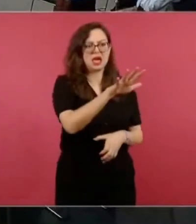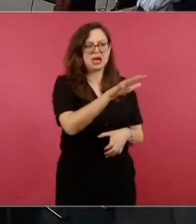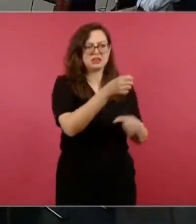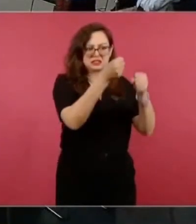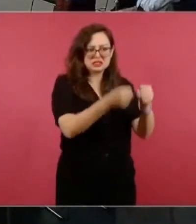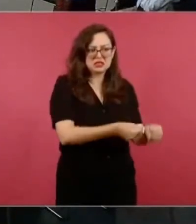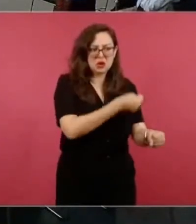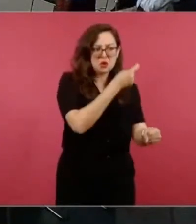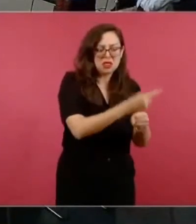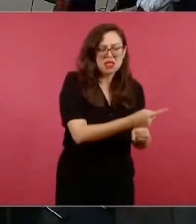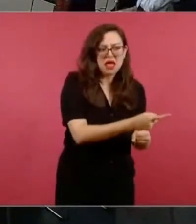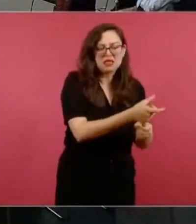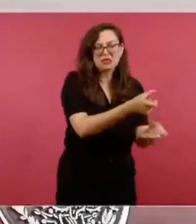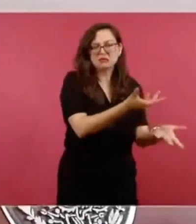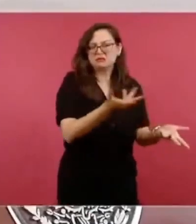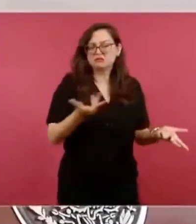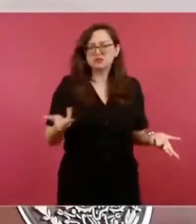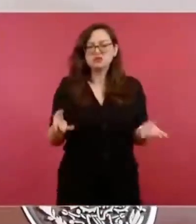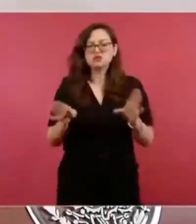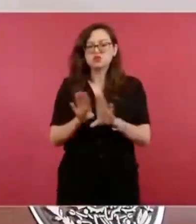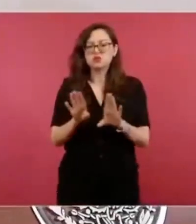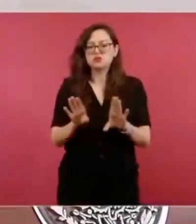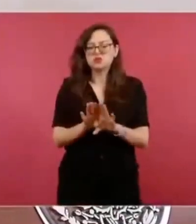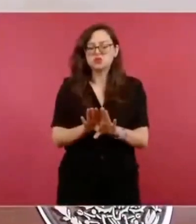mira, aquí explico eso.